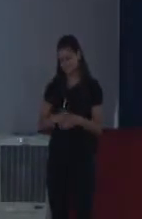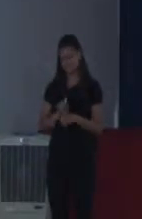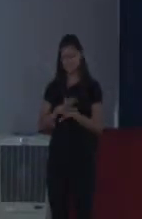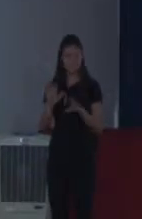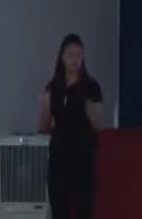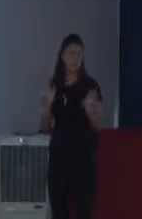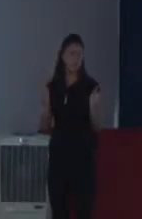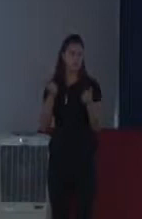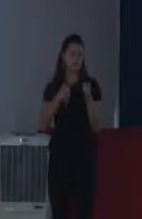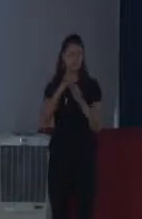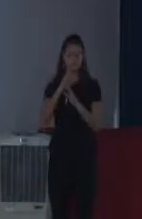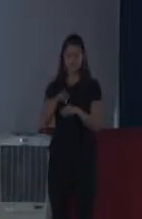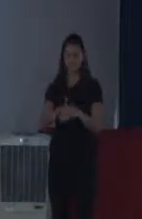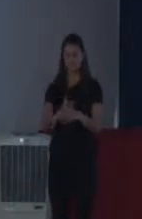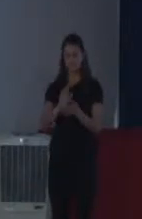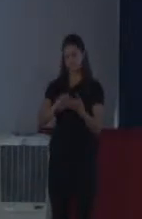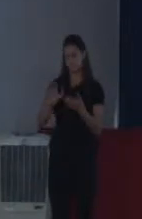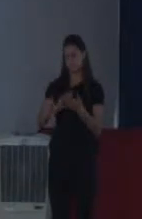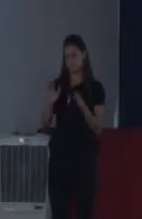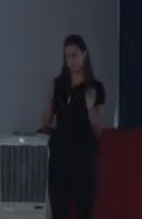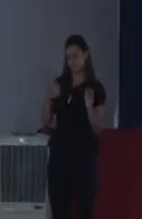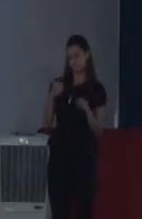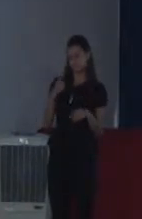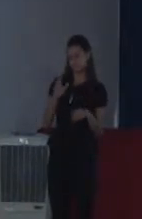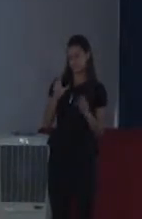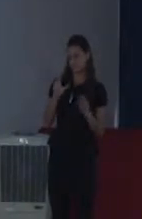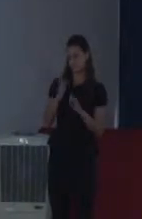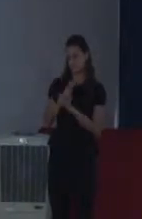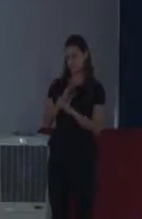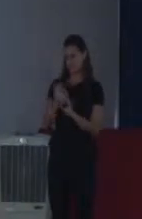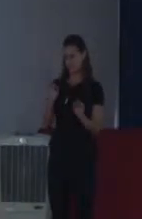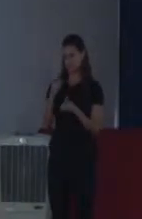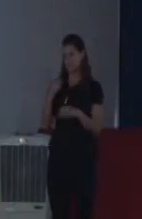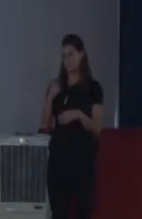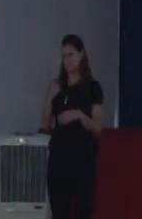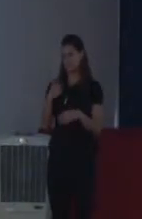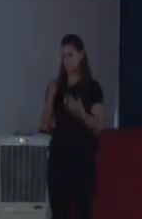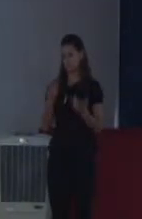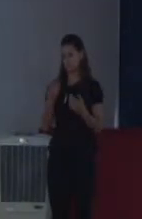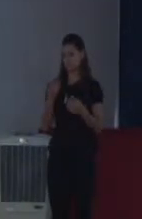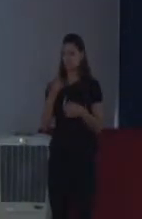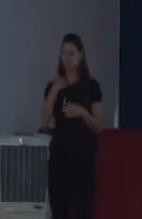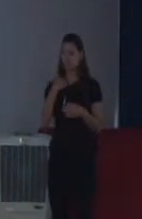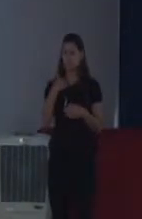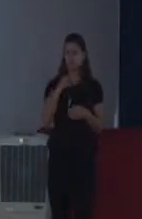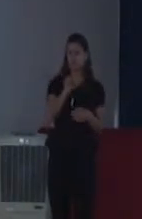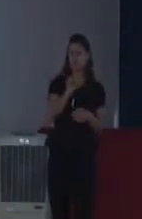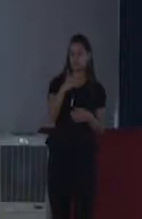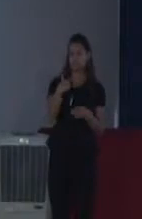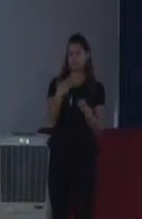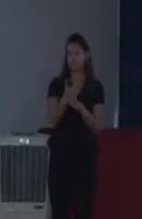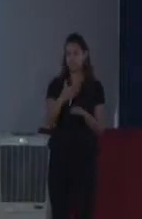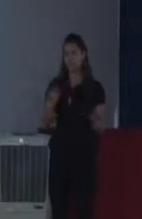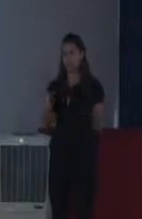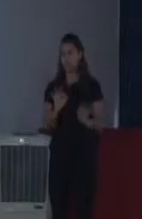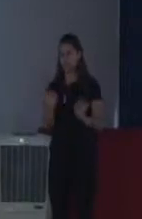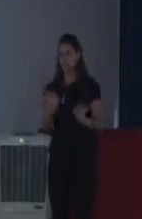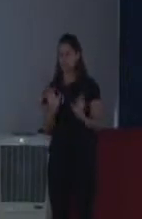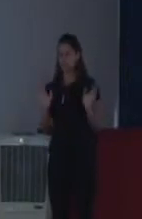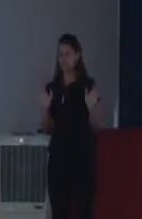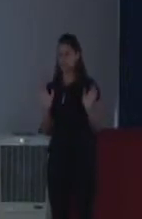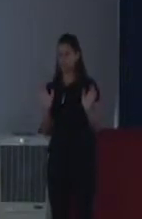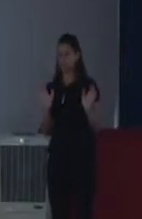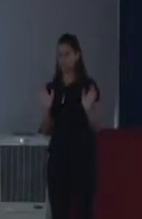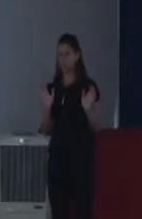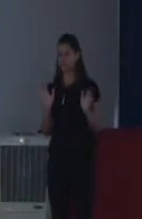un poco, bueno, claro, la respuesta sería, no, yo no tengo problema, digamos, yo siendo heterosexual no tengo problema con las mujeres, porque como tengo una relación